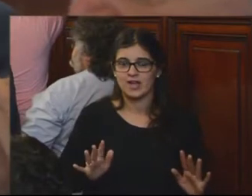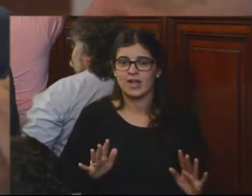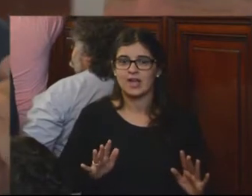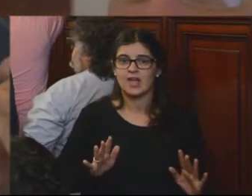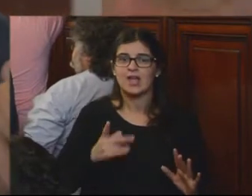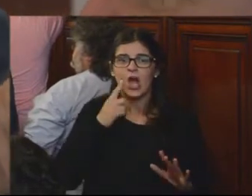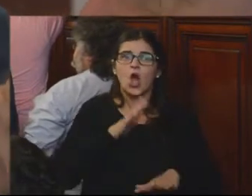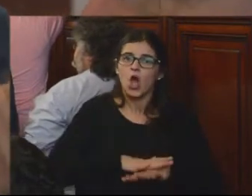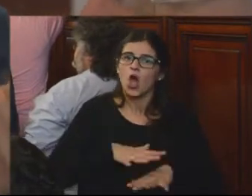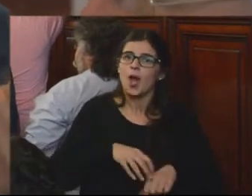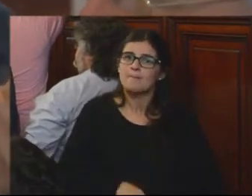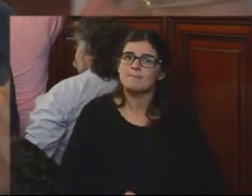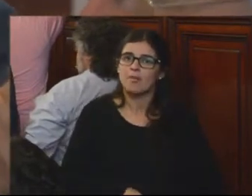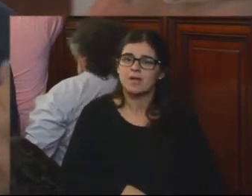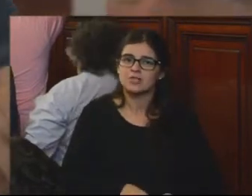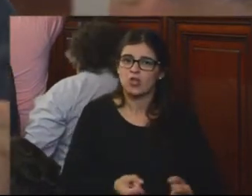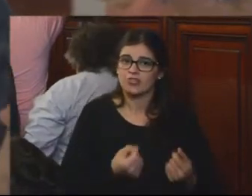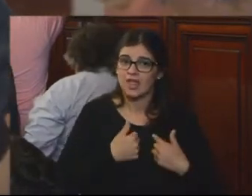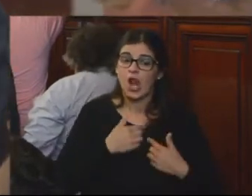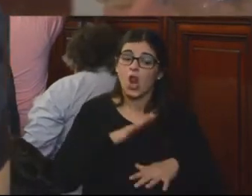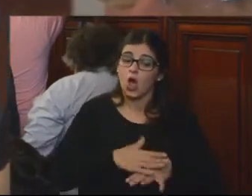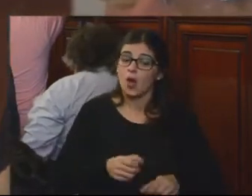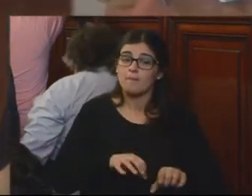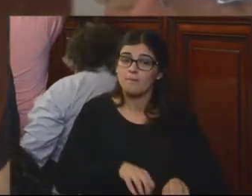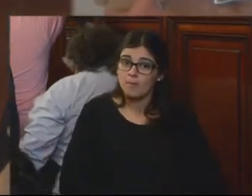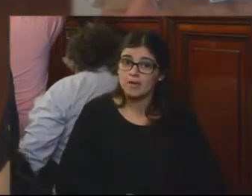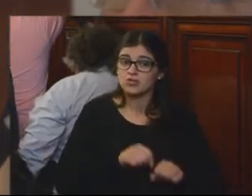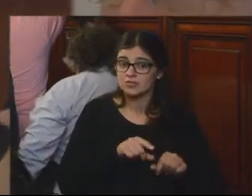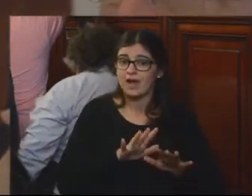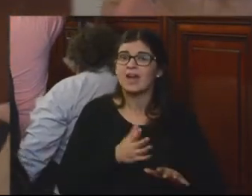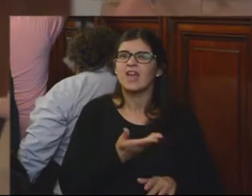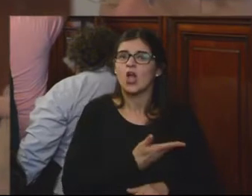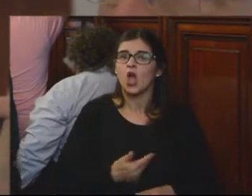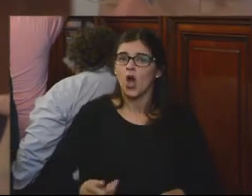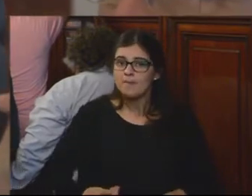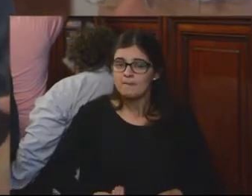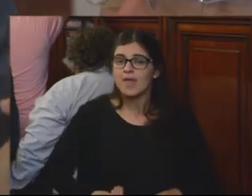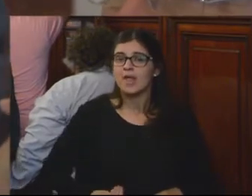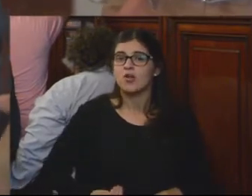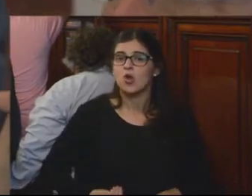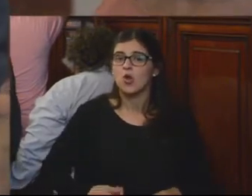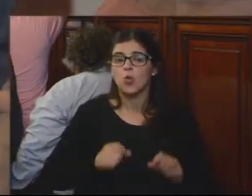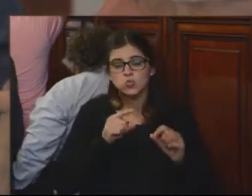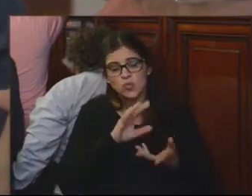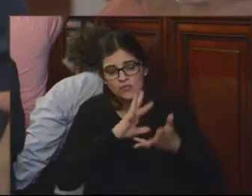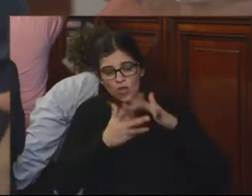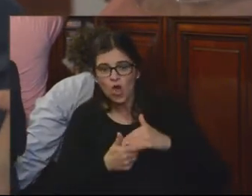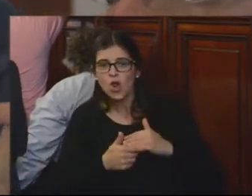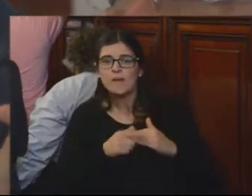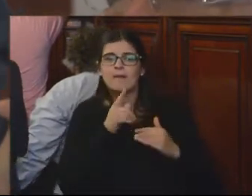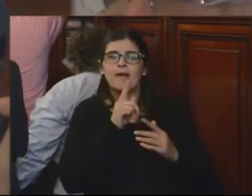compromisos los compromisos son es que el gobierno con sus mecanismos de